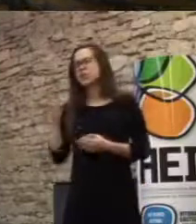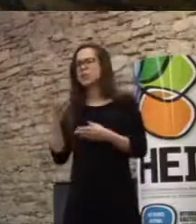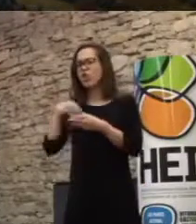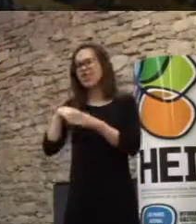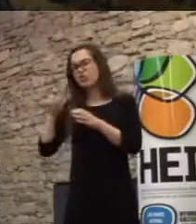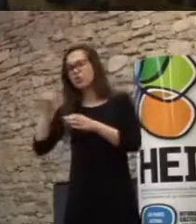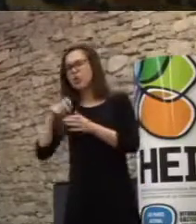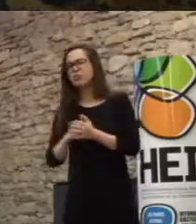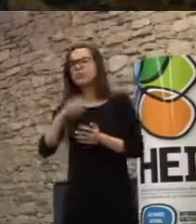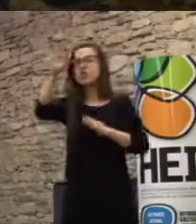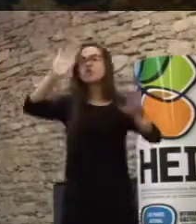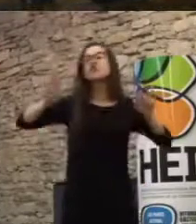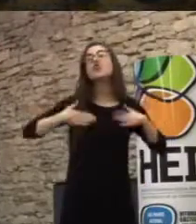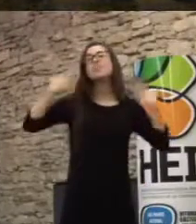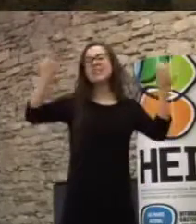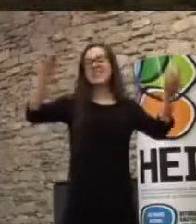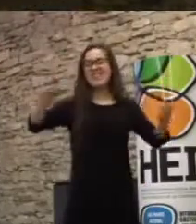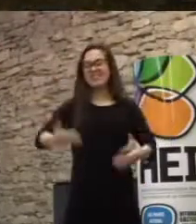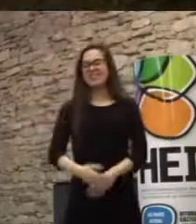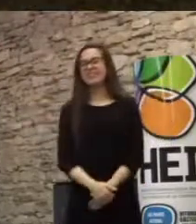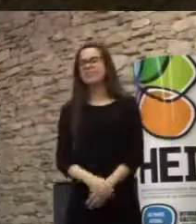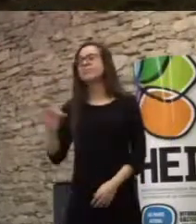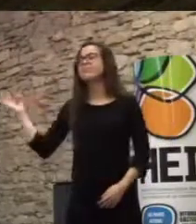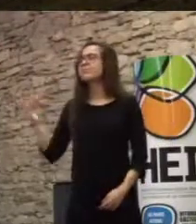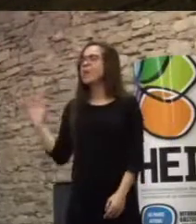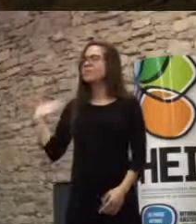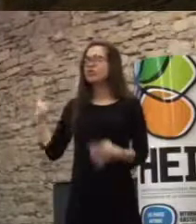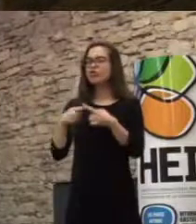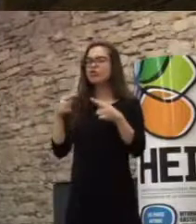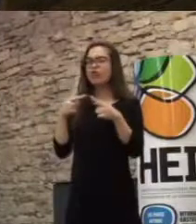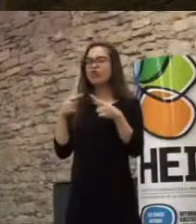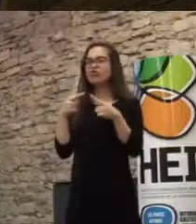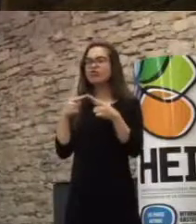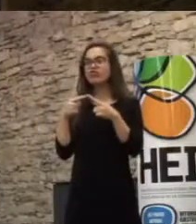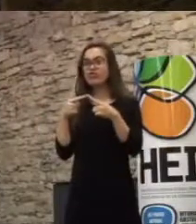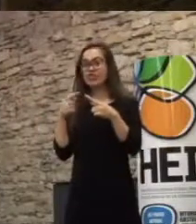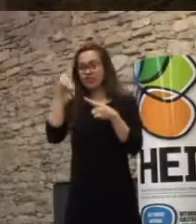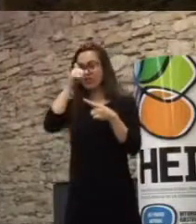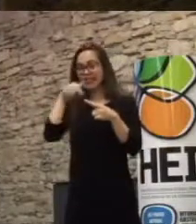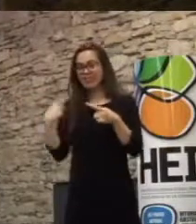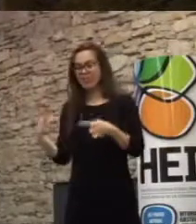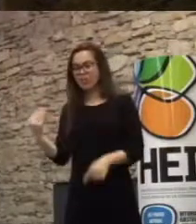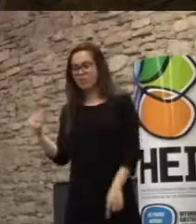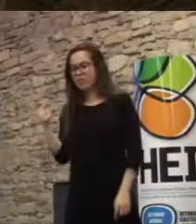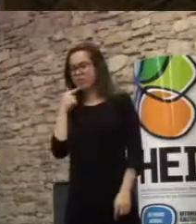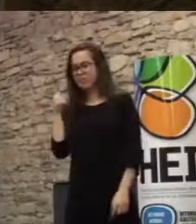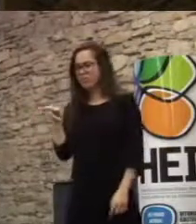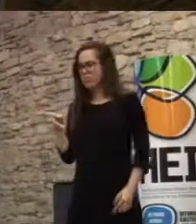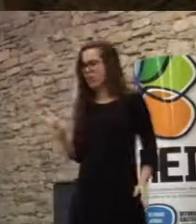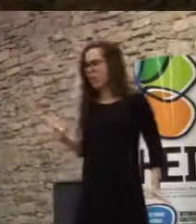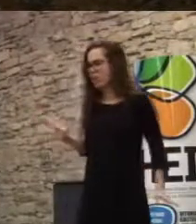más sol se eso es harto día mi sobrina me dice tío esto es una monja en la cárcel exactamente si eso